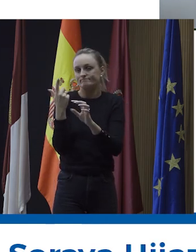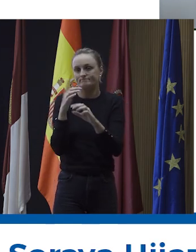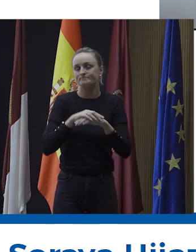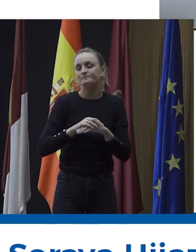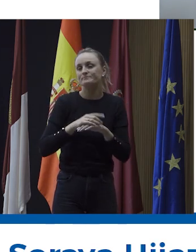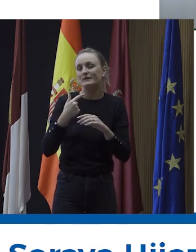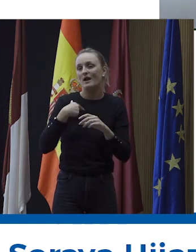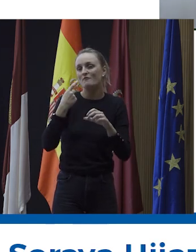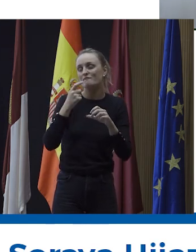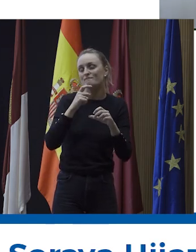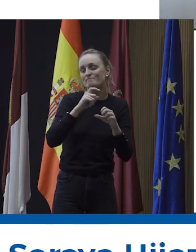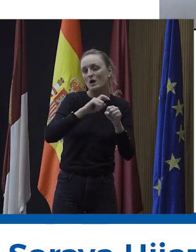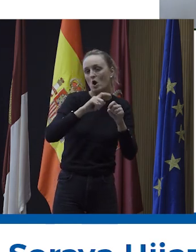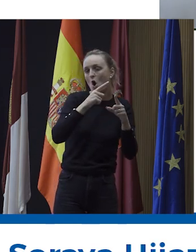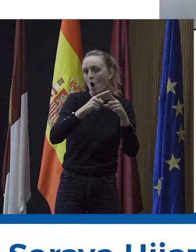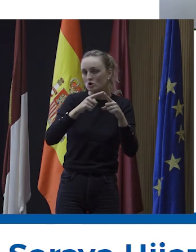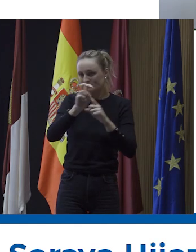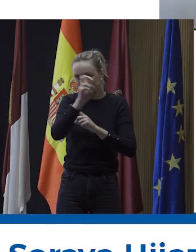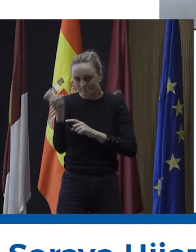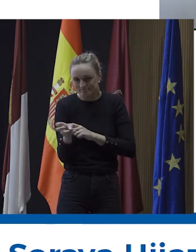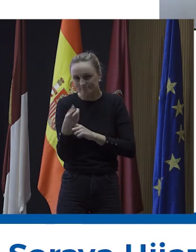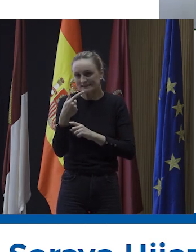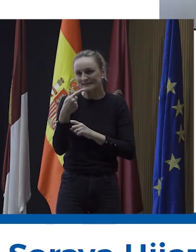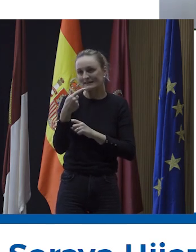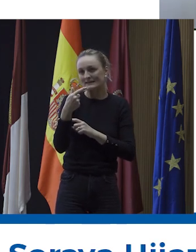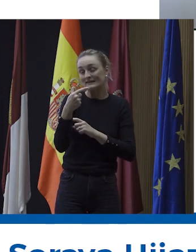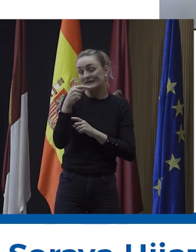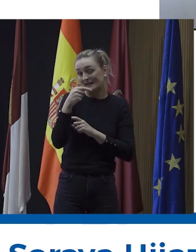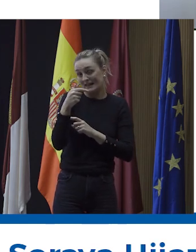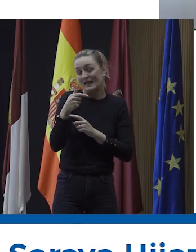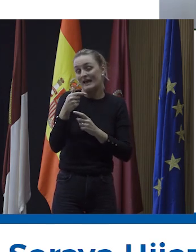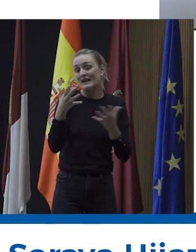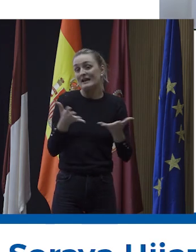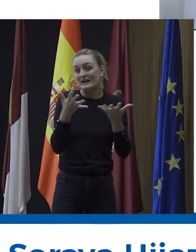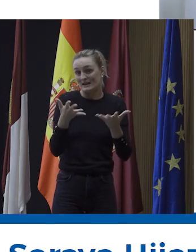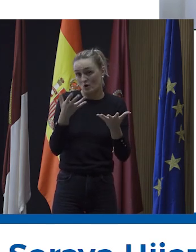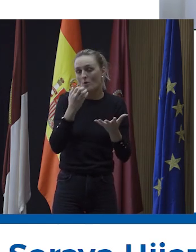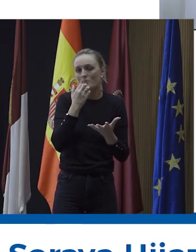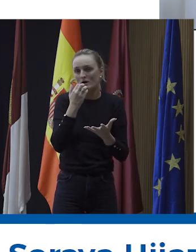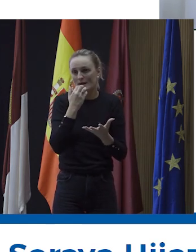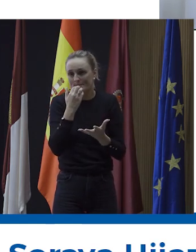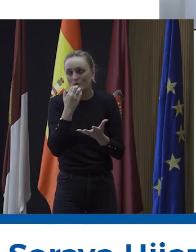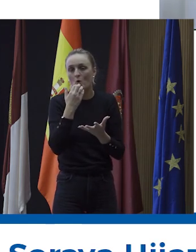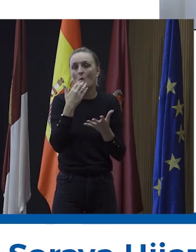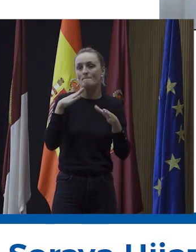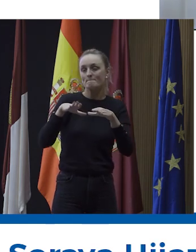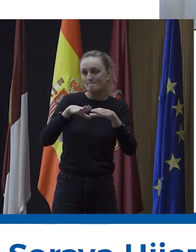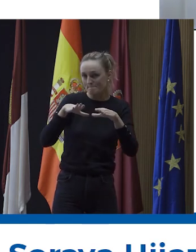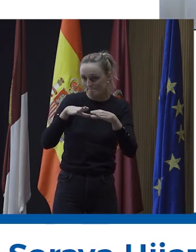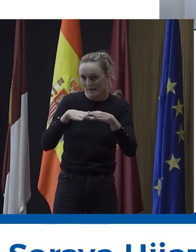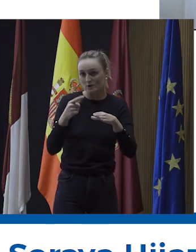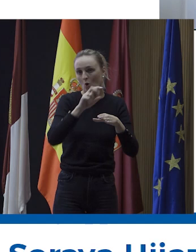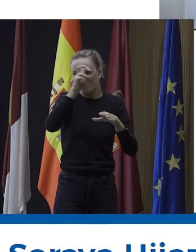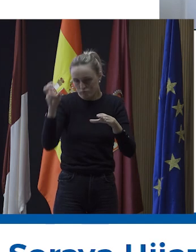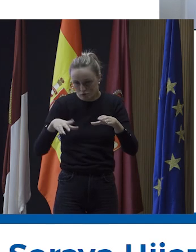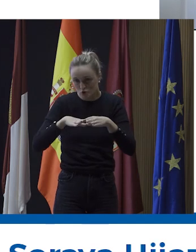a producir que tengamos más riesgo de padecer, por ejemplo, un parto vaginal o muchos partos vaginales o